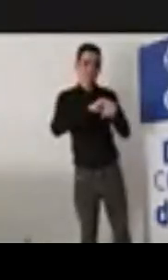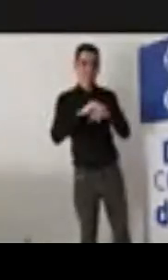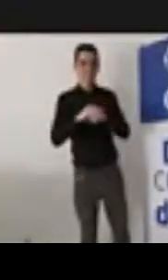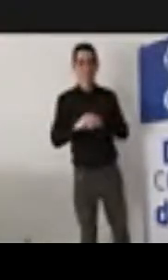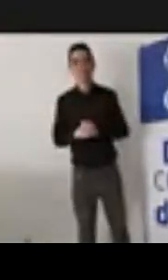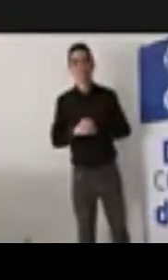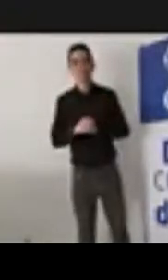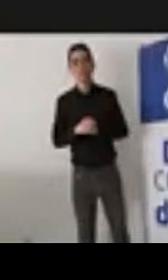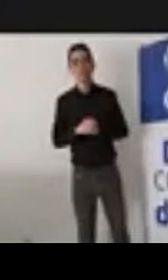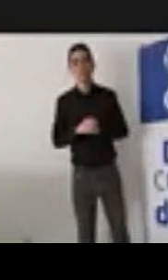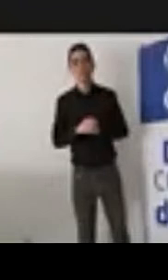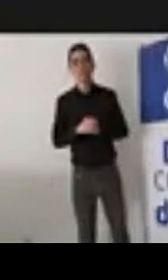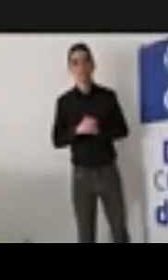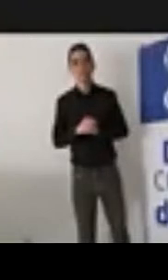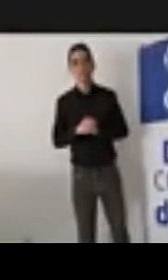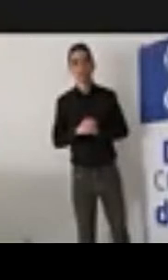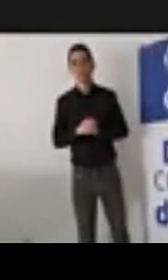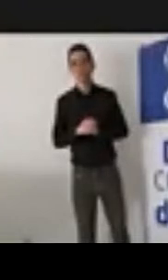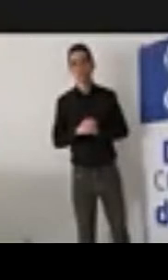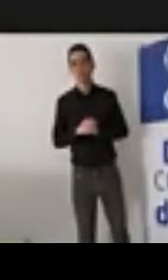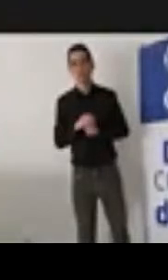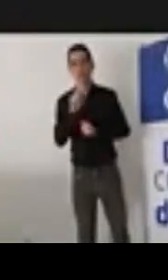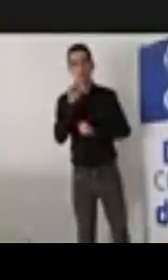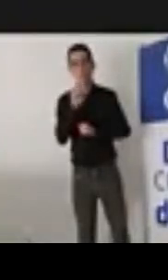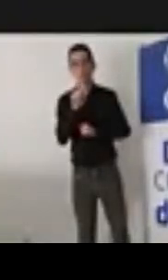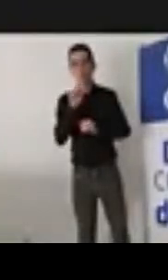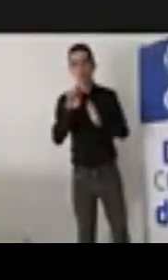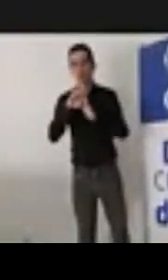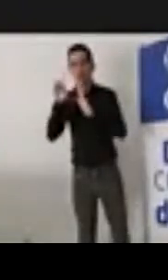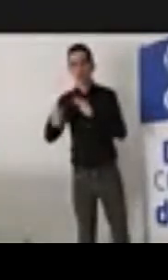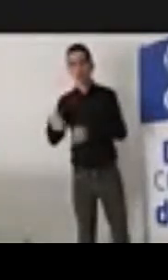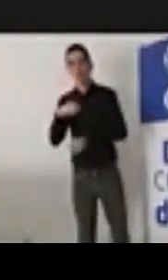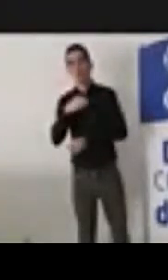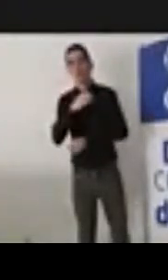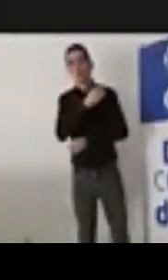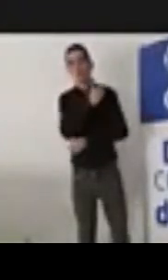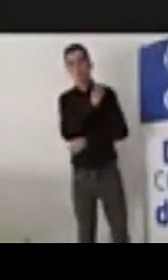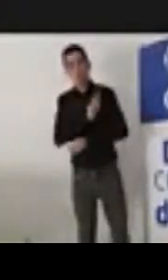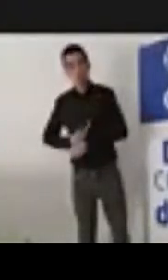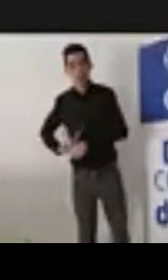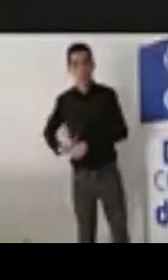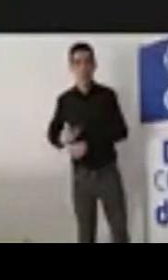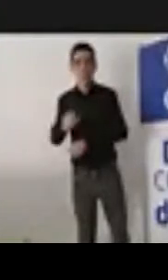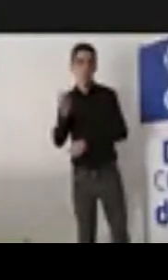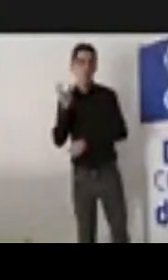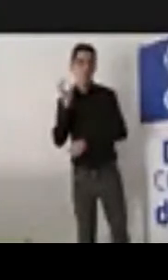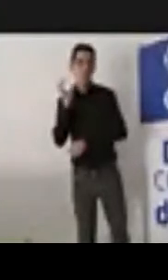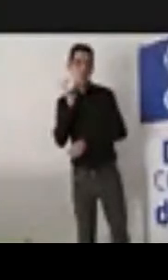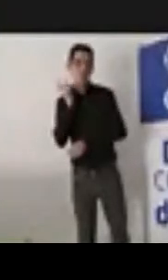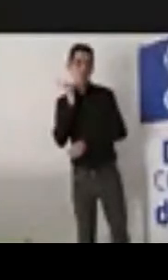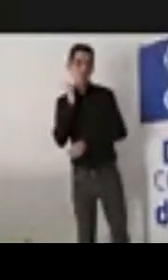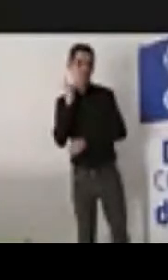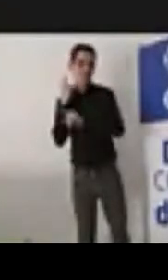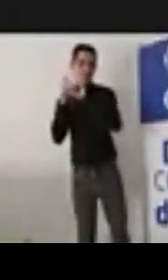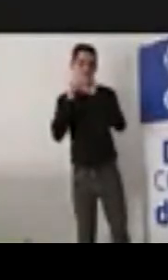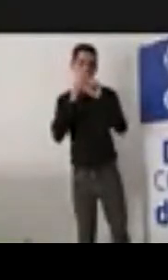elige presidente, se eligen parlamentarios, se eligen alcaldes, diputados en las urnas, pero esto va a ocurrir a partir de este año. Va a ser una